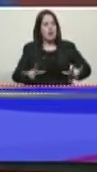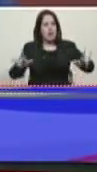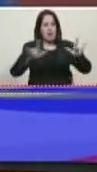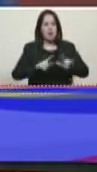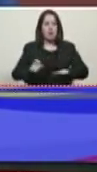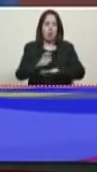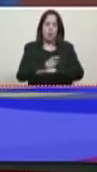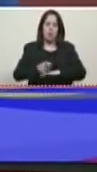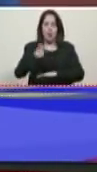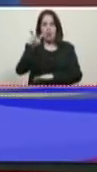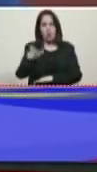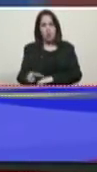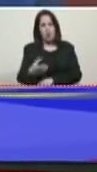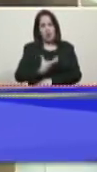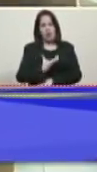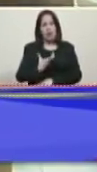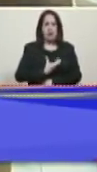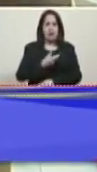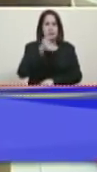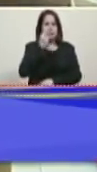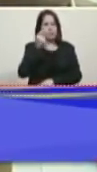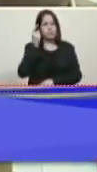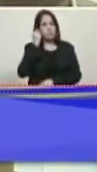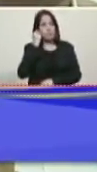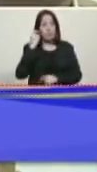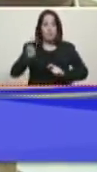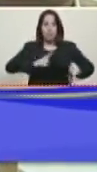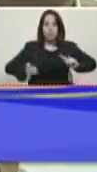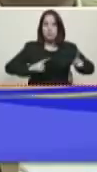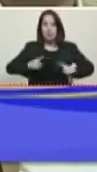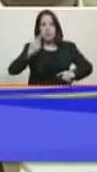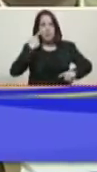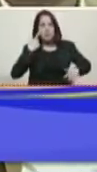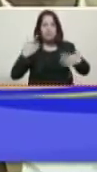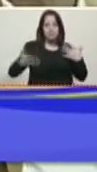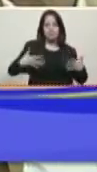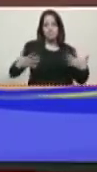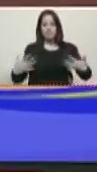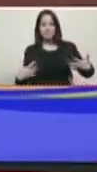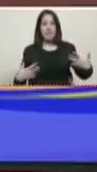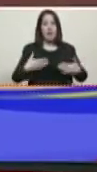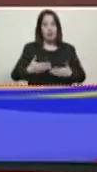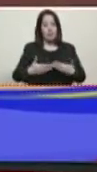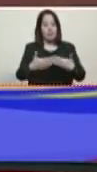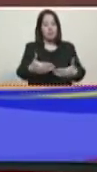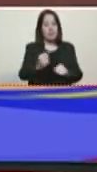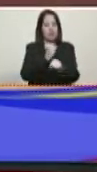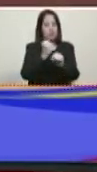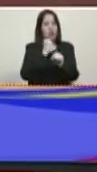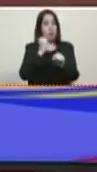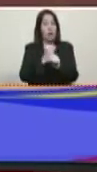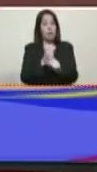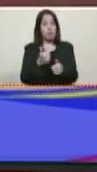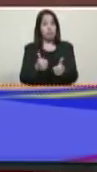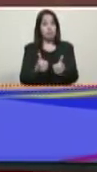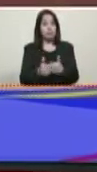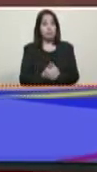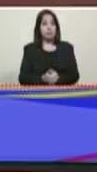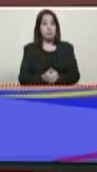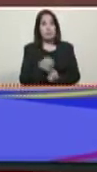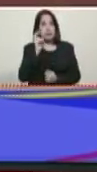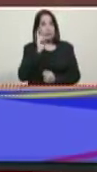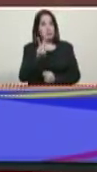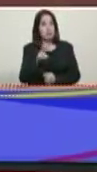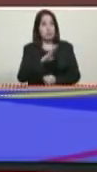alcaldes vamos a ponernos las pilas vamos a avanzar con fuerza yo voy a estar